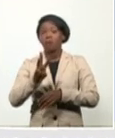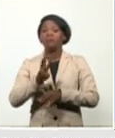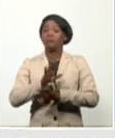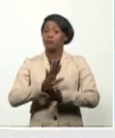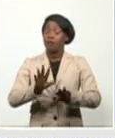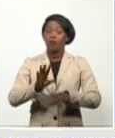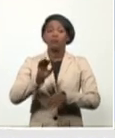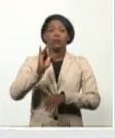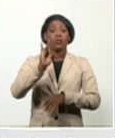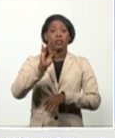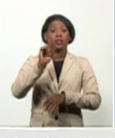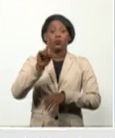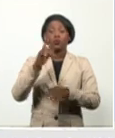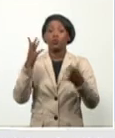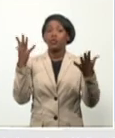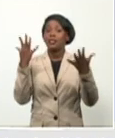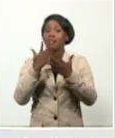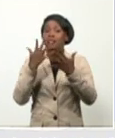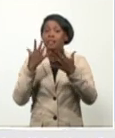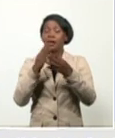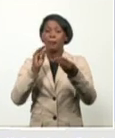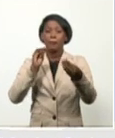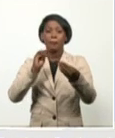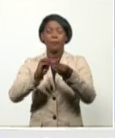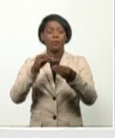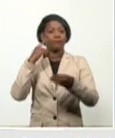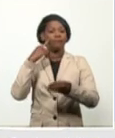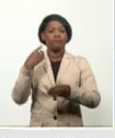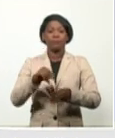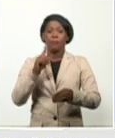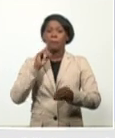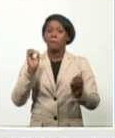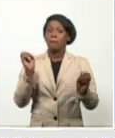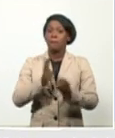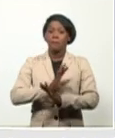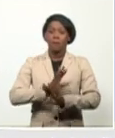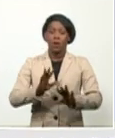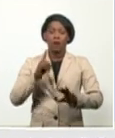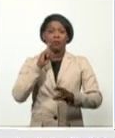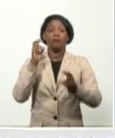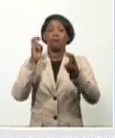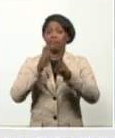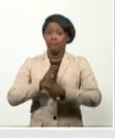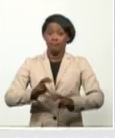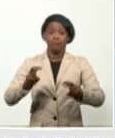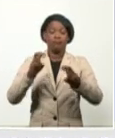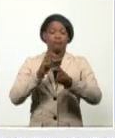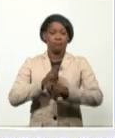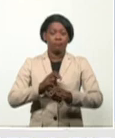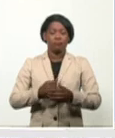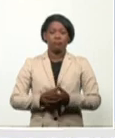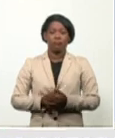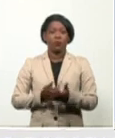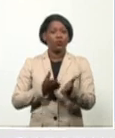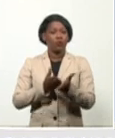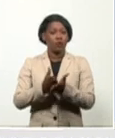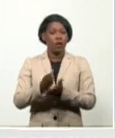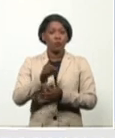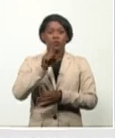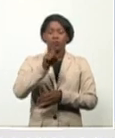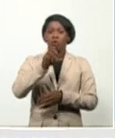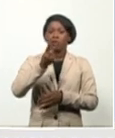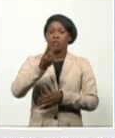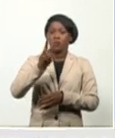se ha podido precisar la fuente de infección. Mantenemos los 132 personas